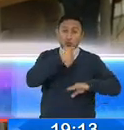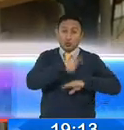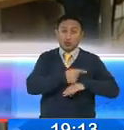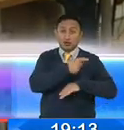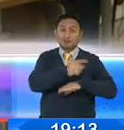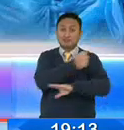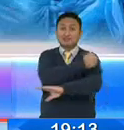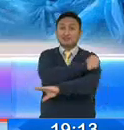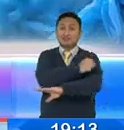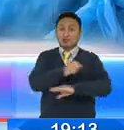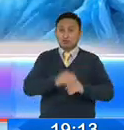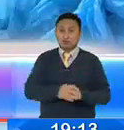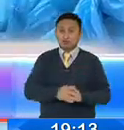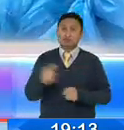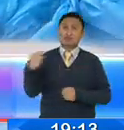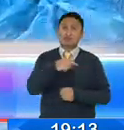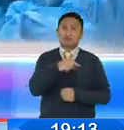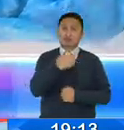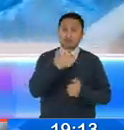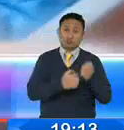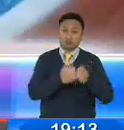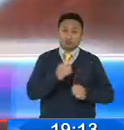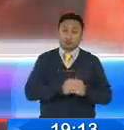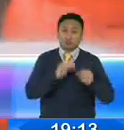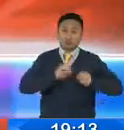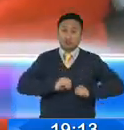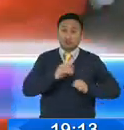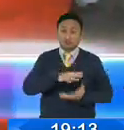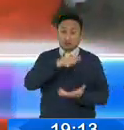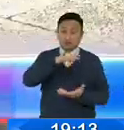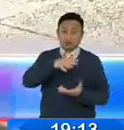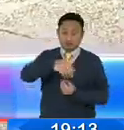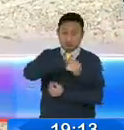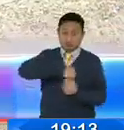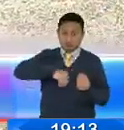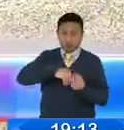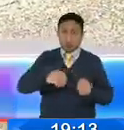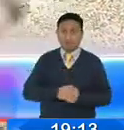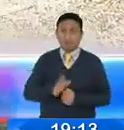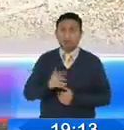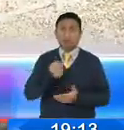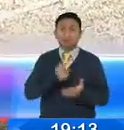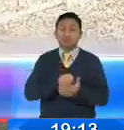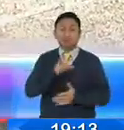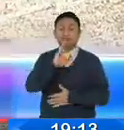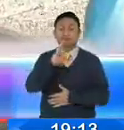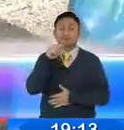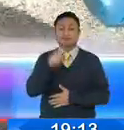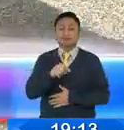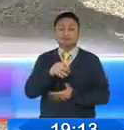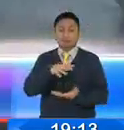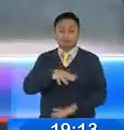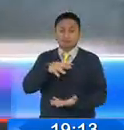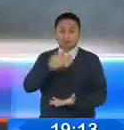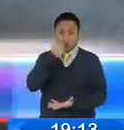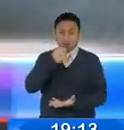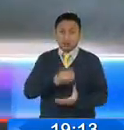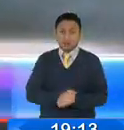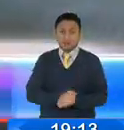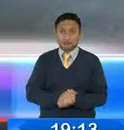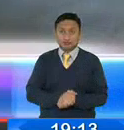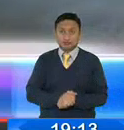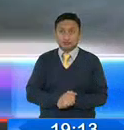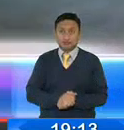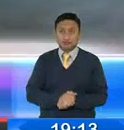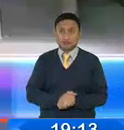Borondón, donde se habría cometido el delito de tráfico de influencias en la compra de 7.000 kits alimenticios con supuesto